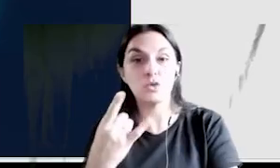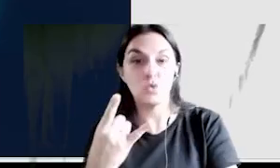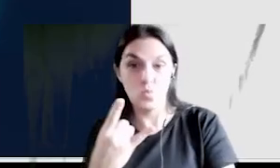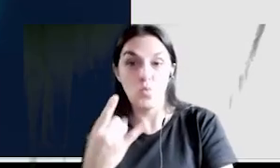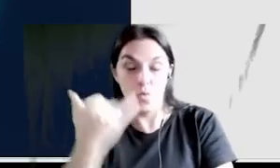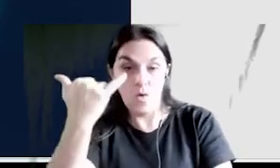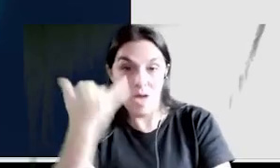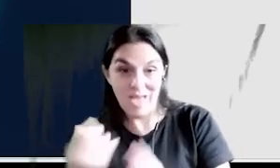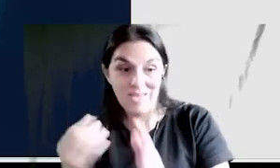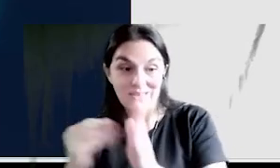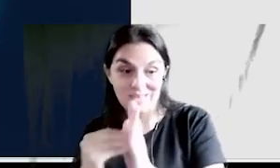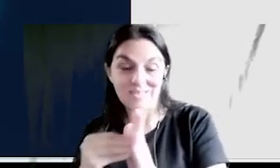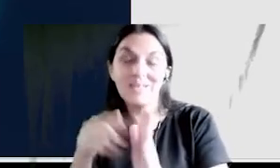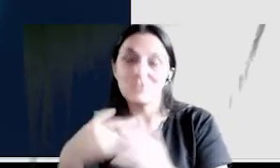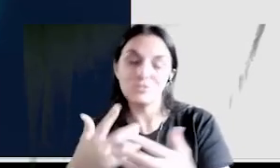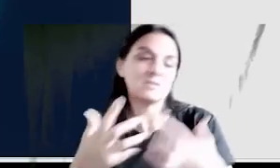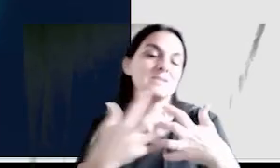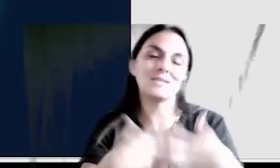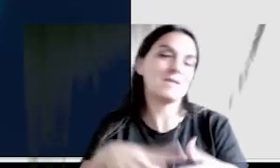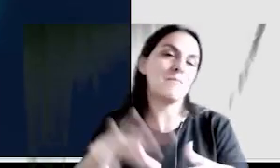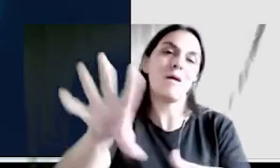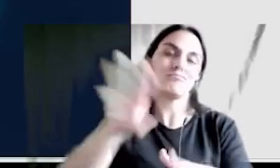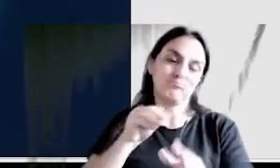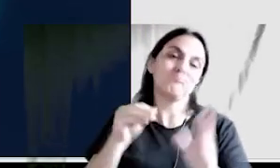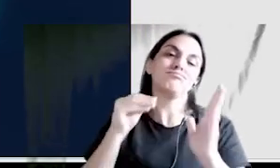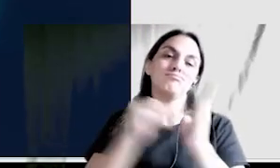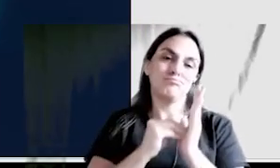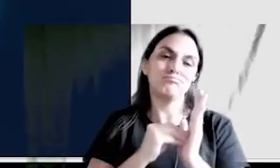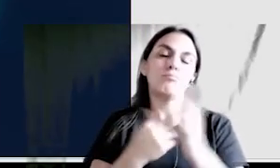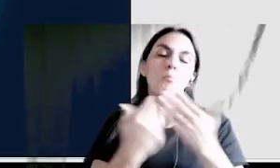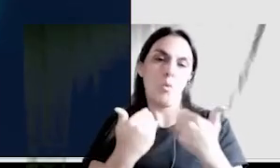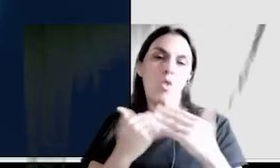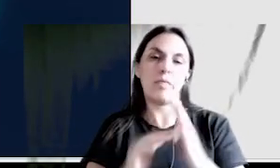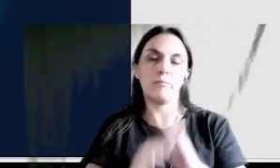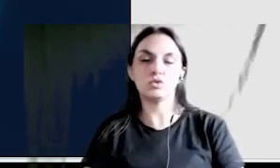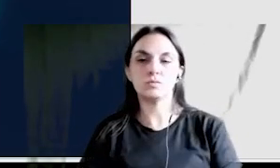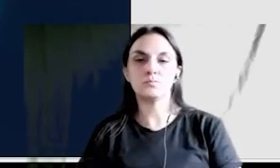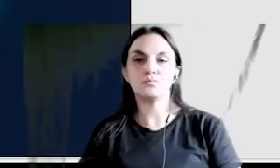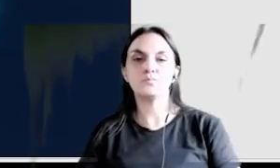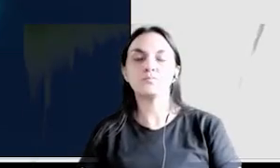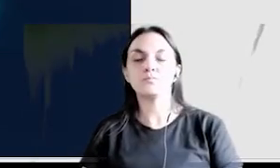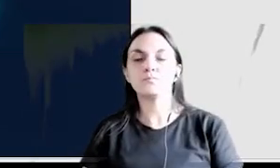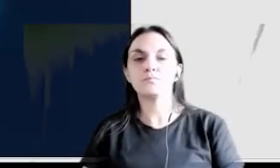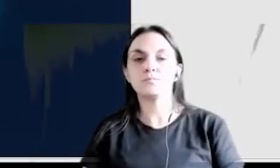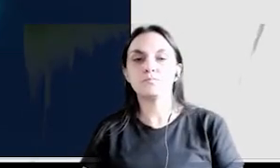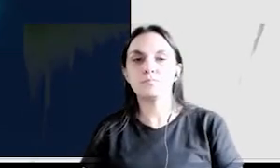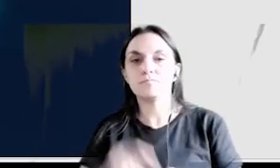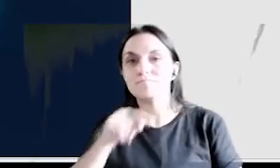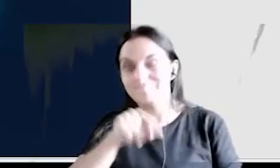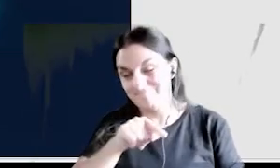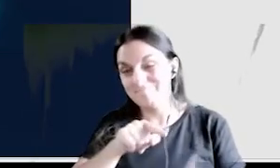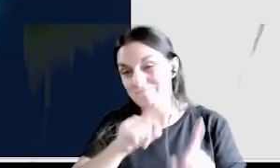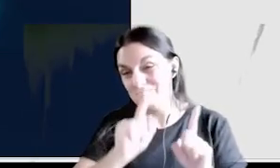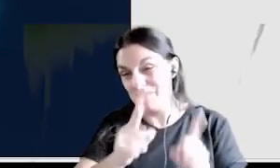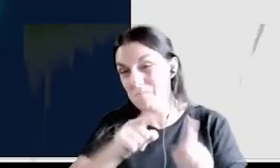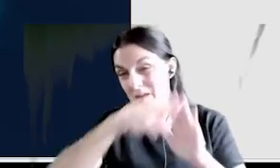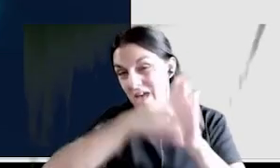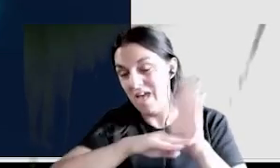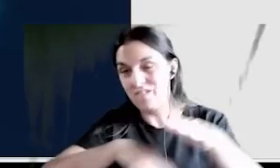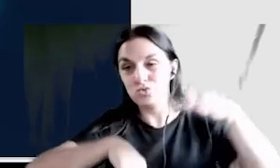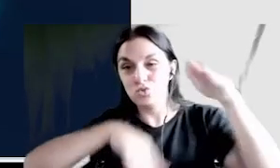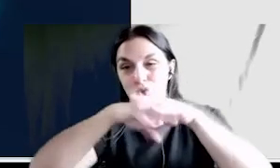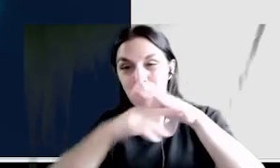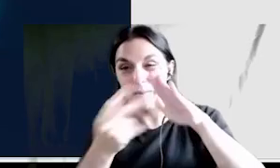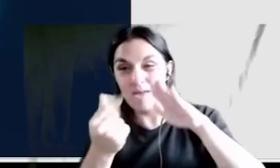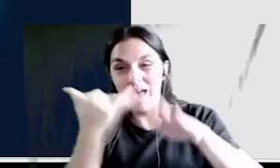herramientas educativas, el sistema los habilita que nosotros los carguemos como gastos de educación. Esto tiene un tope. Nosotros podemos